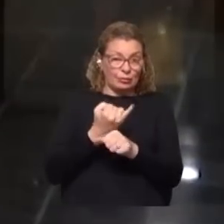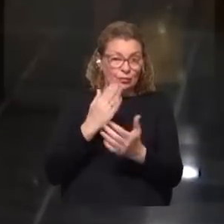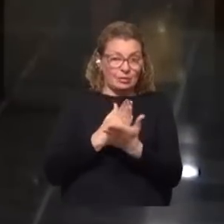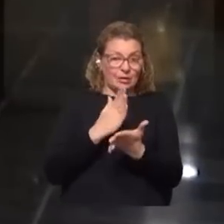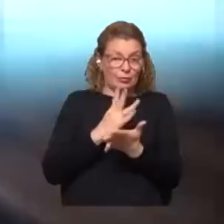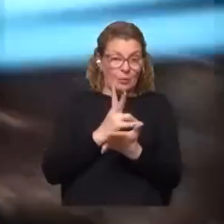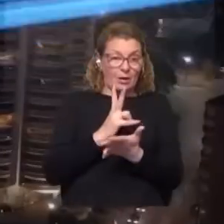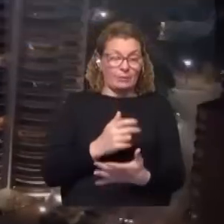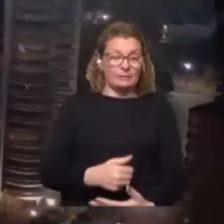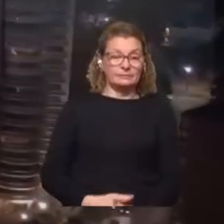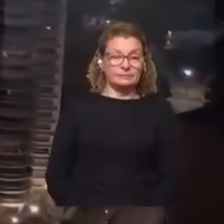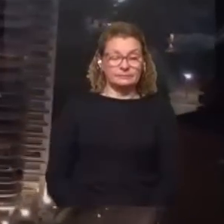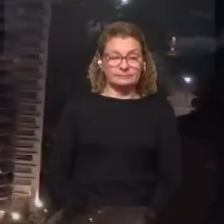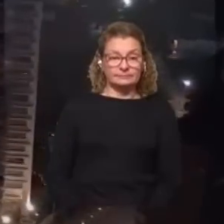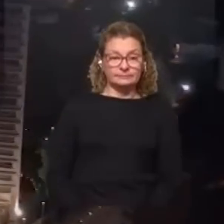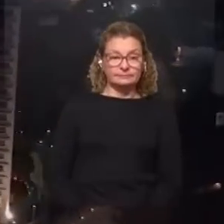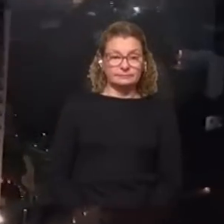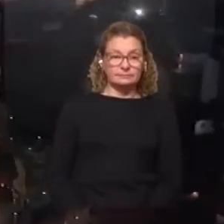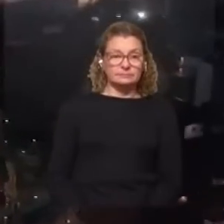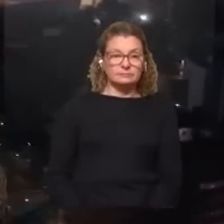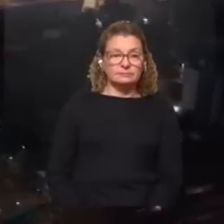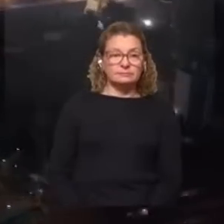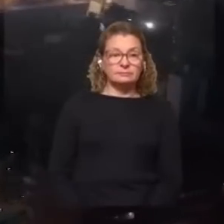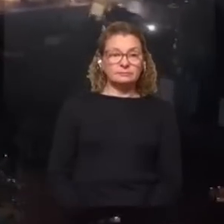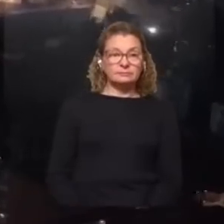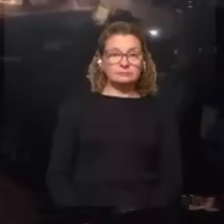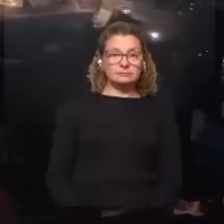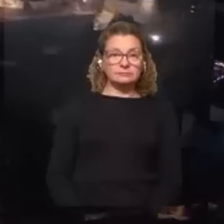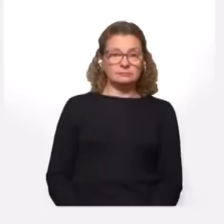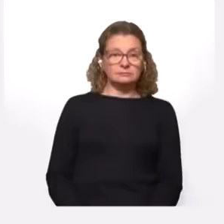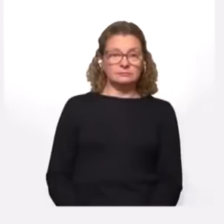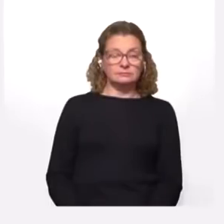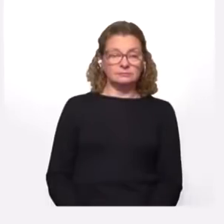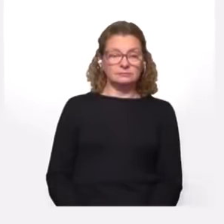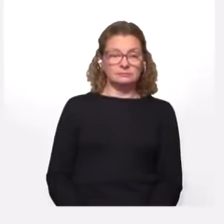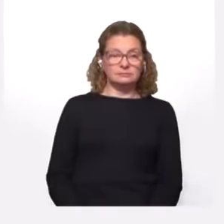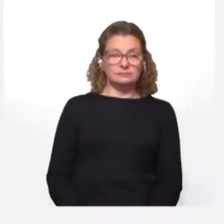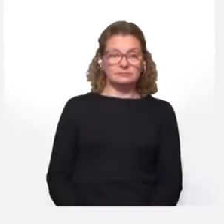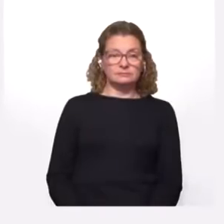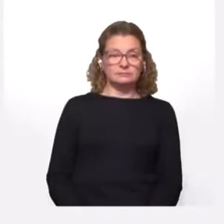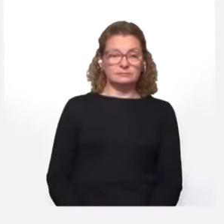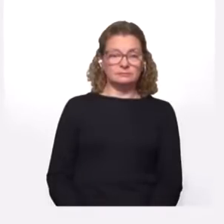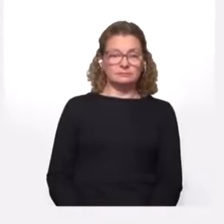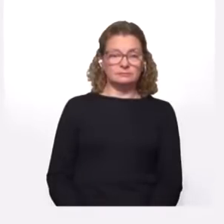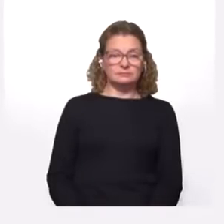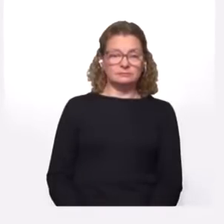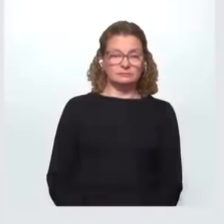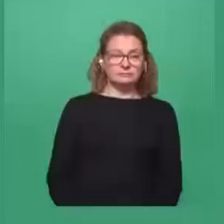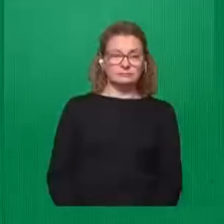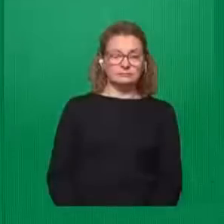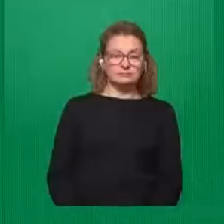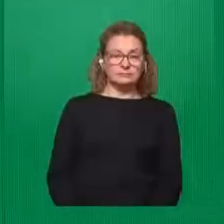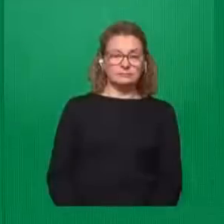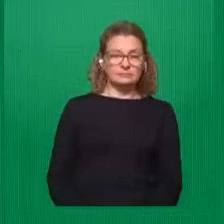Humanos presenta ante él conecta 5g con Uruguay para que vos te conectes con el futuro